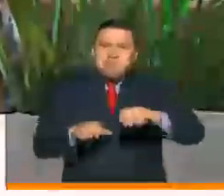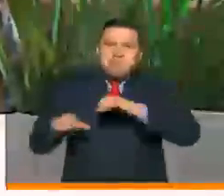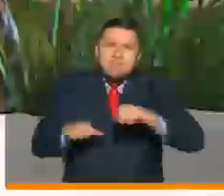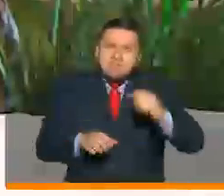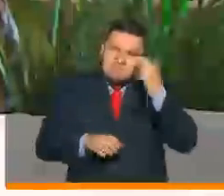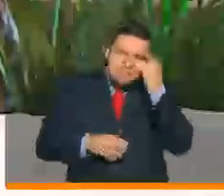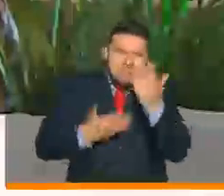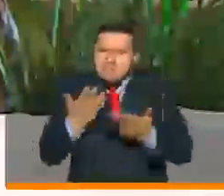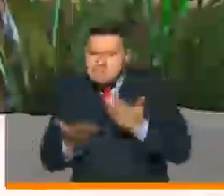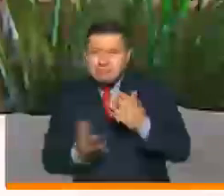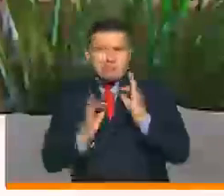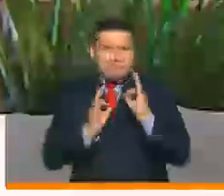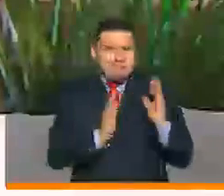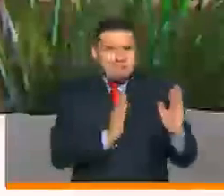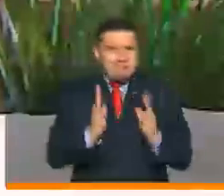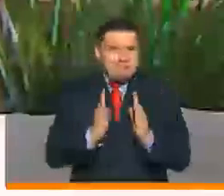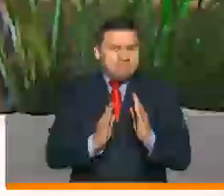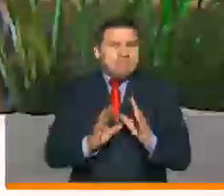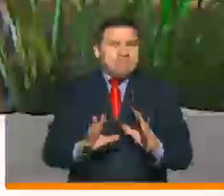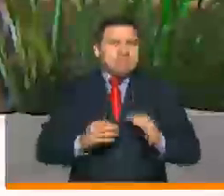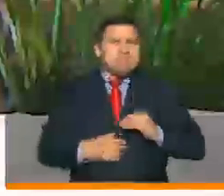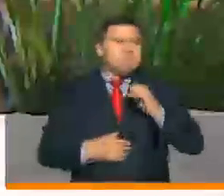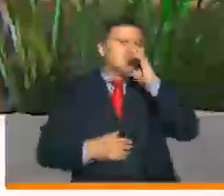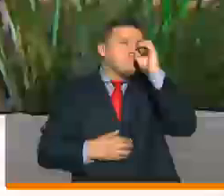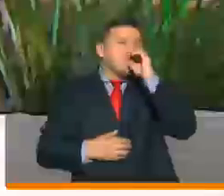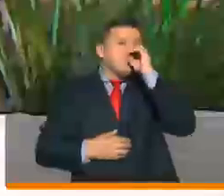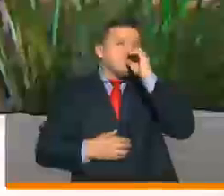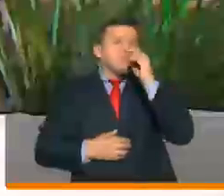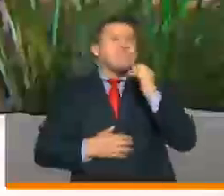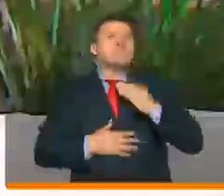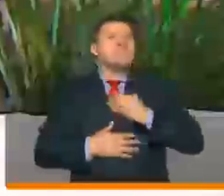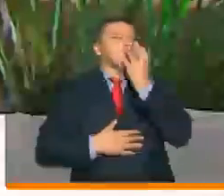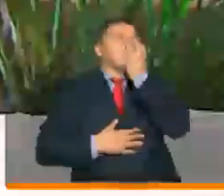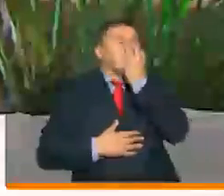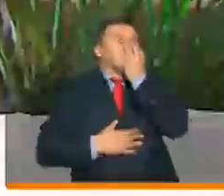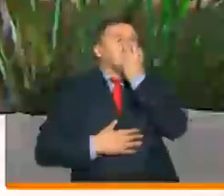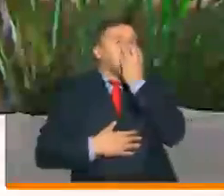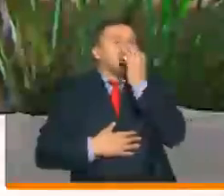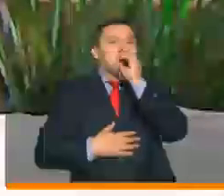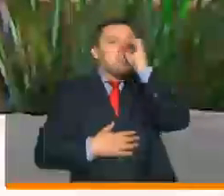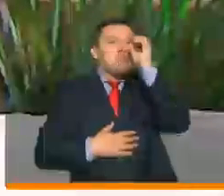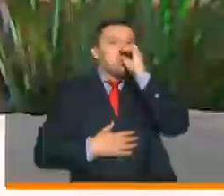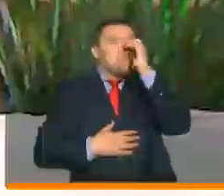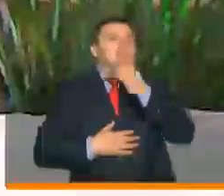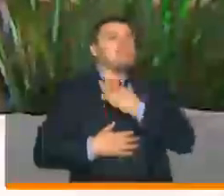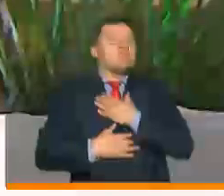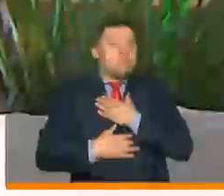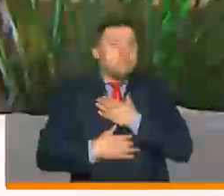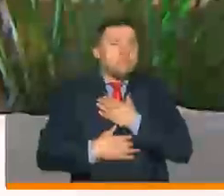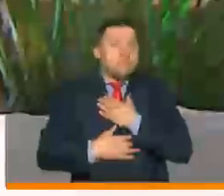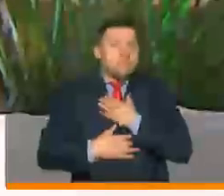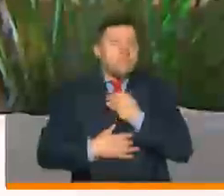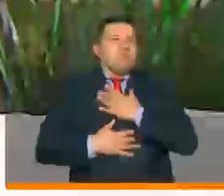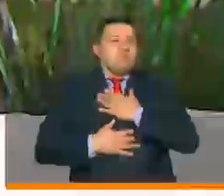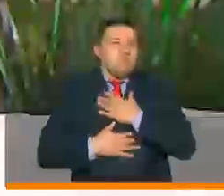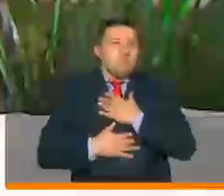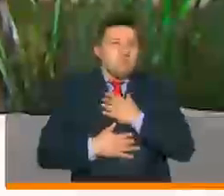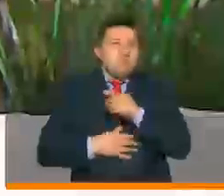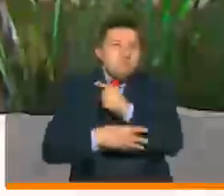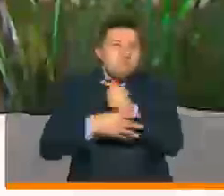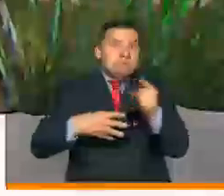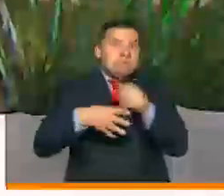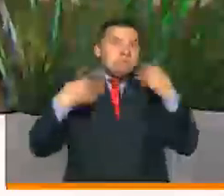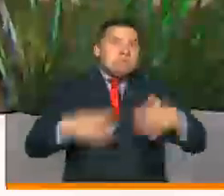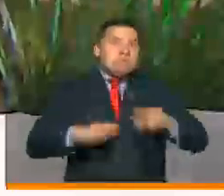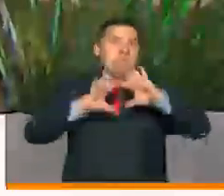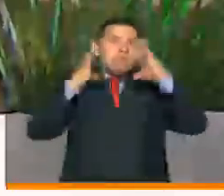han emprendido para garantizar el suministro de oxígeno en nuestro país en esta semana o en estas semanas que serán las más retadoras